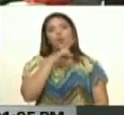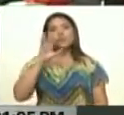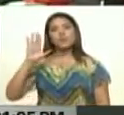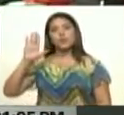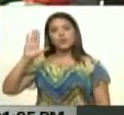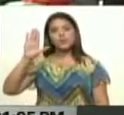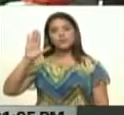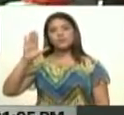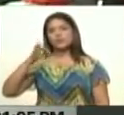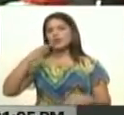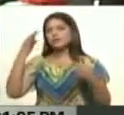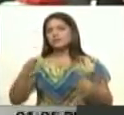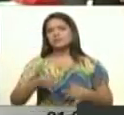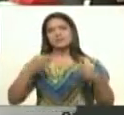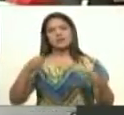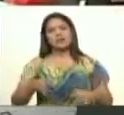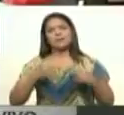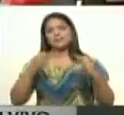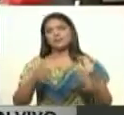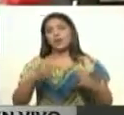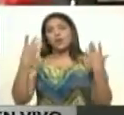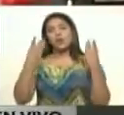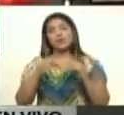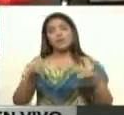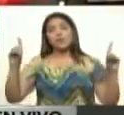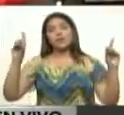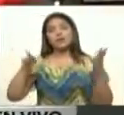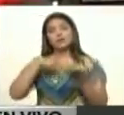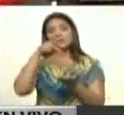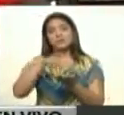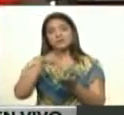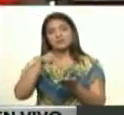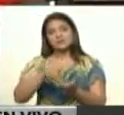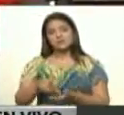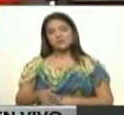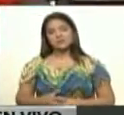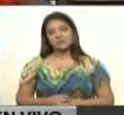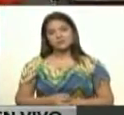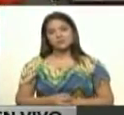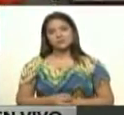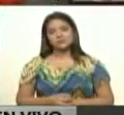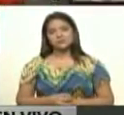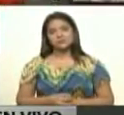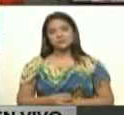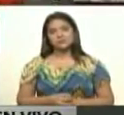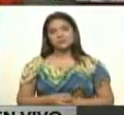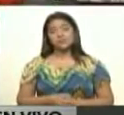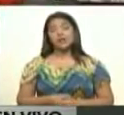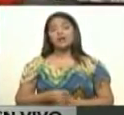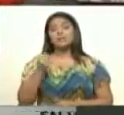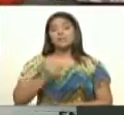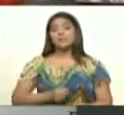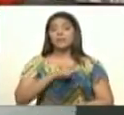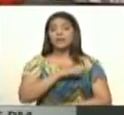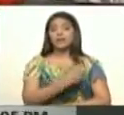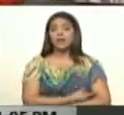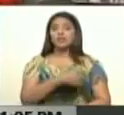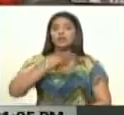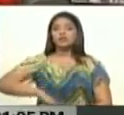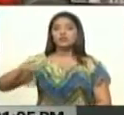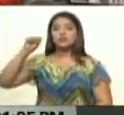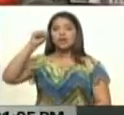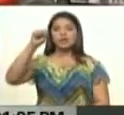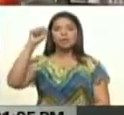compromiso eterno y irrenunciable con la democracia participativa y protagónica y la consolidación del